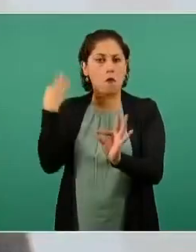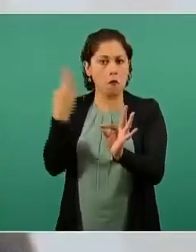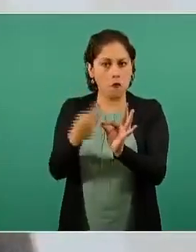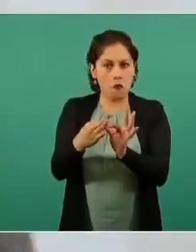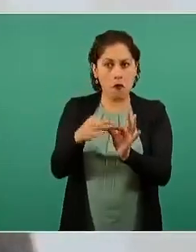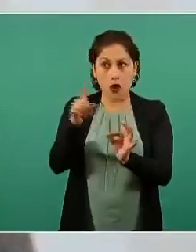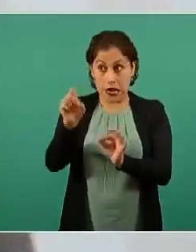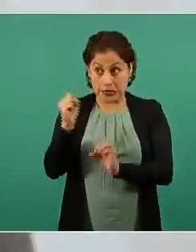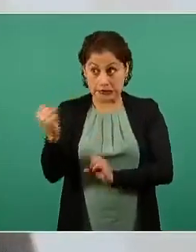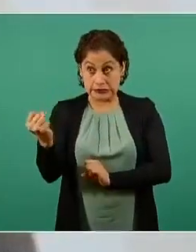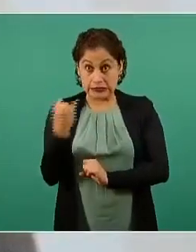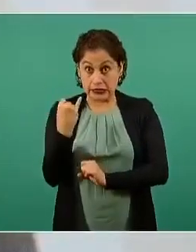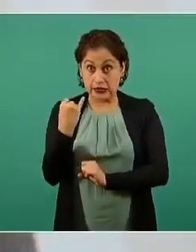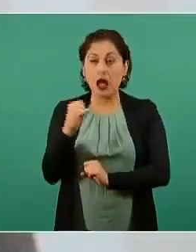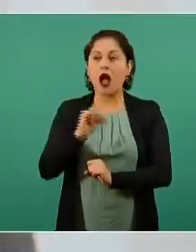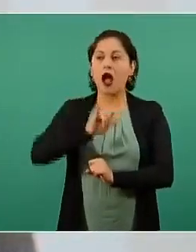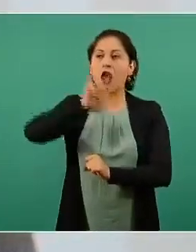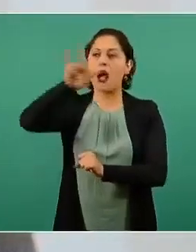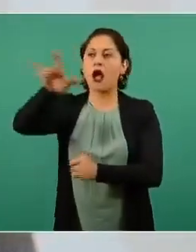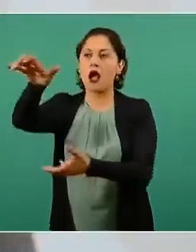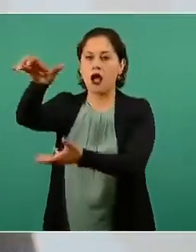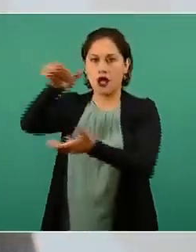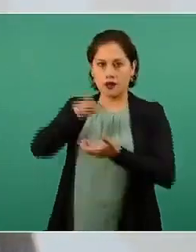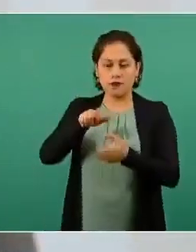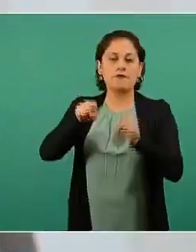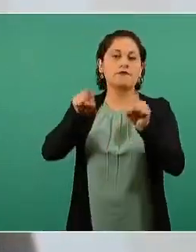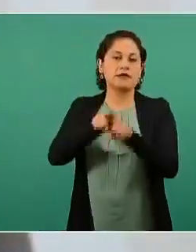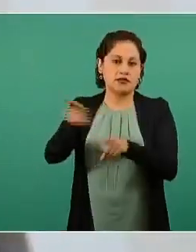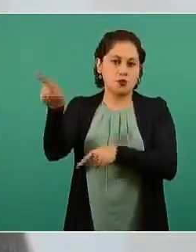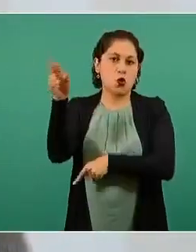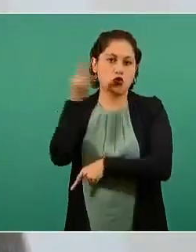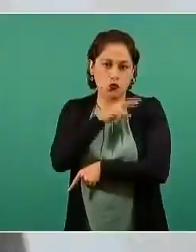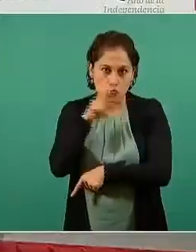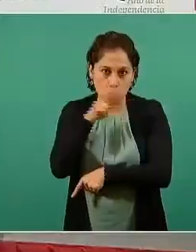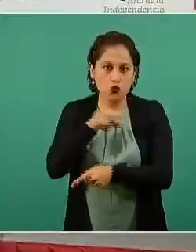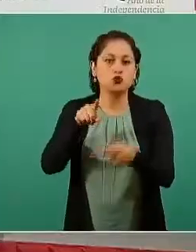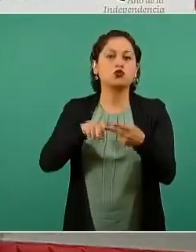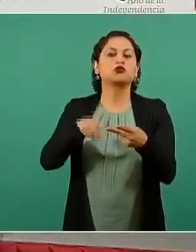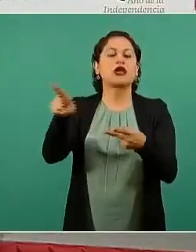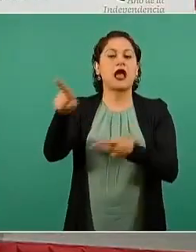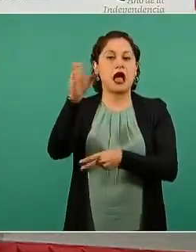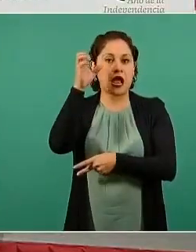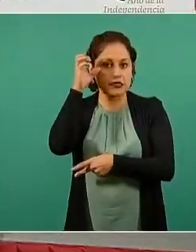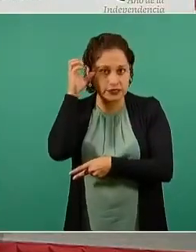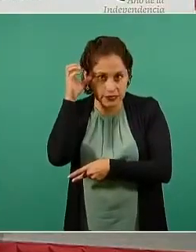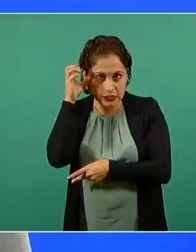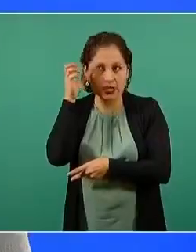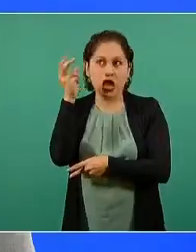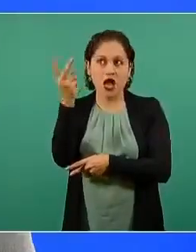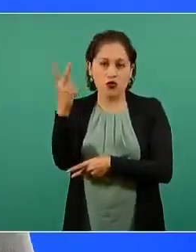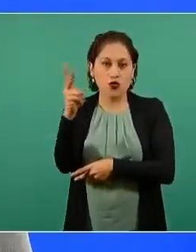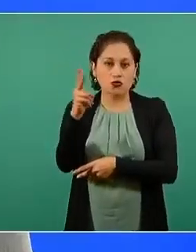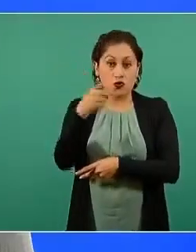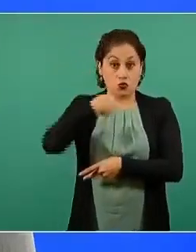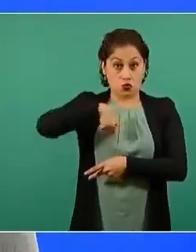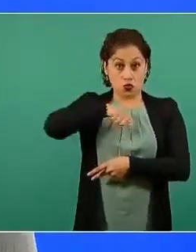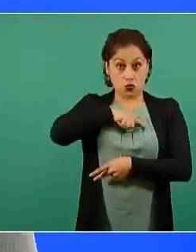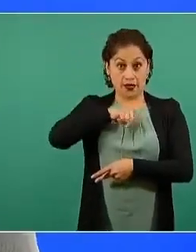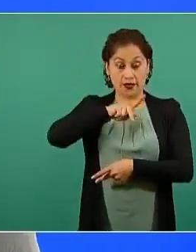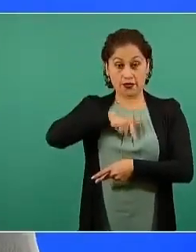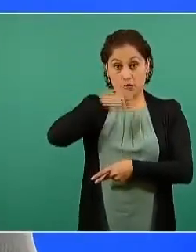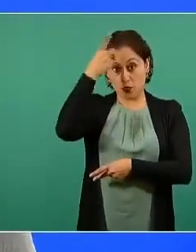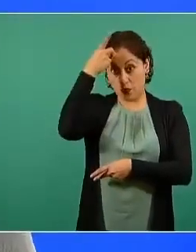sea necesario se pueda acercar. Es lo que estamos haciendo con Rusia, es lo que estamos haciendo con China y son aviones que están